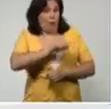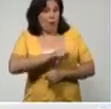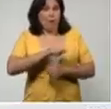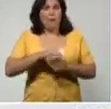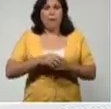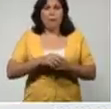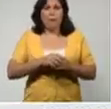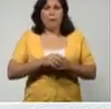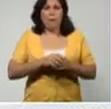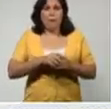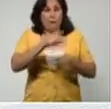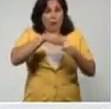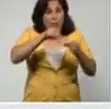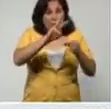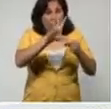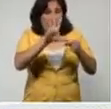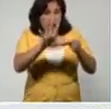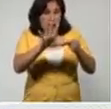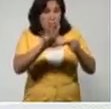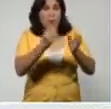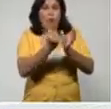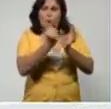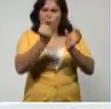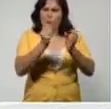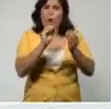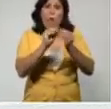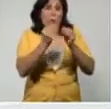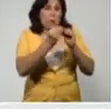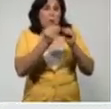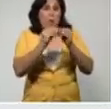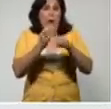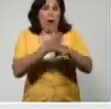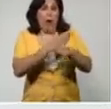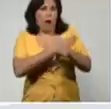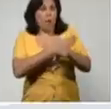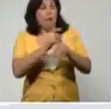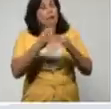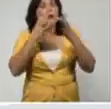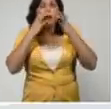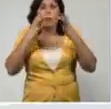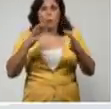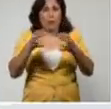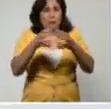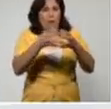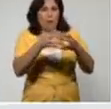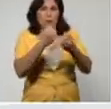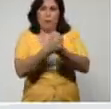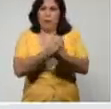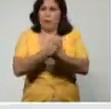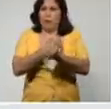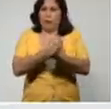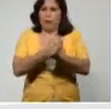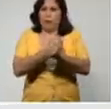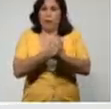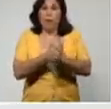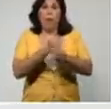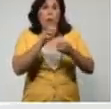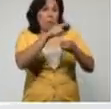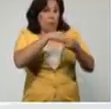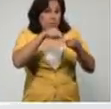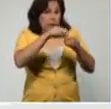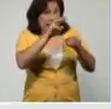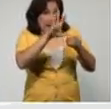eran contactos de casos confirmados. Importante grupo de riesgo. 2, no se